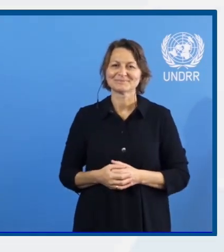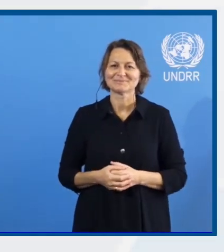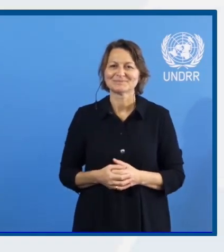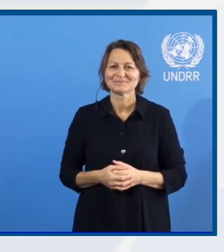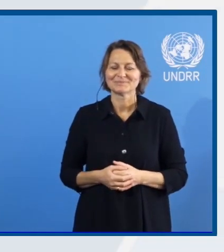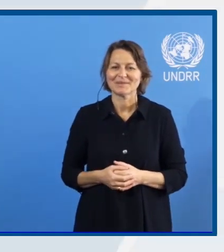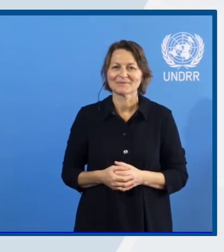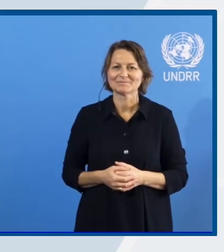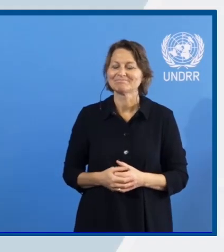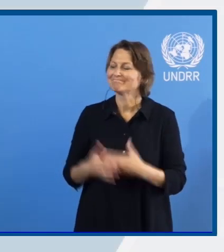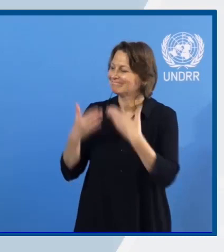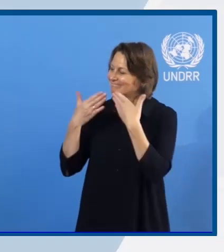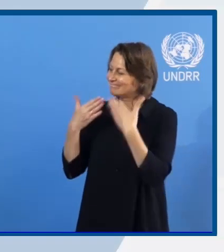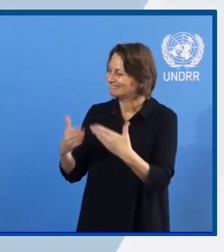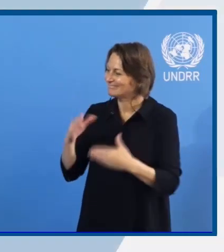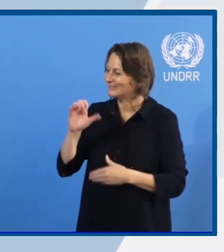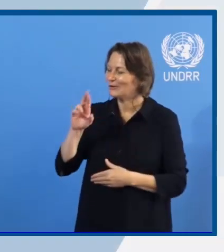Muchas gracias, Carlos.